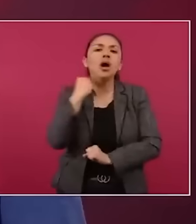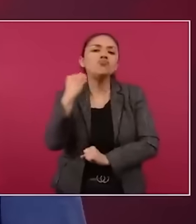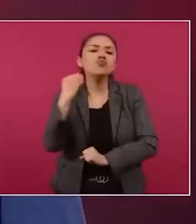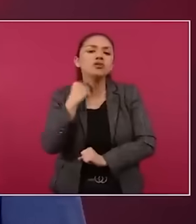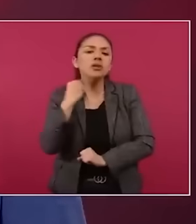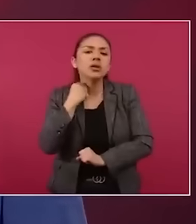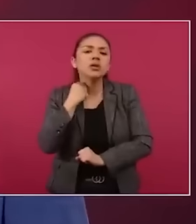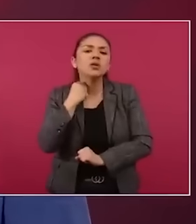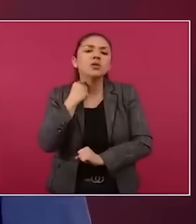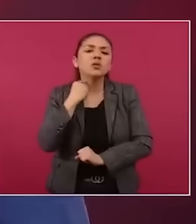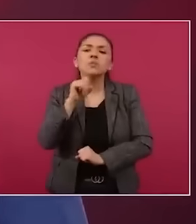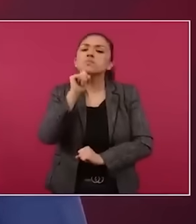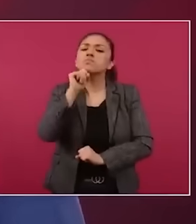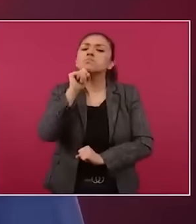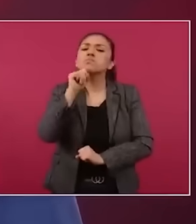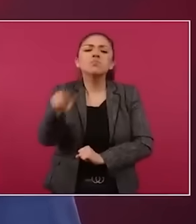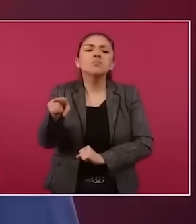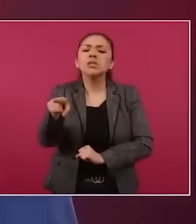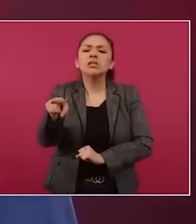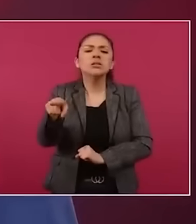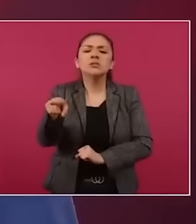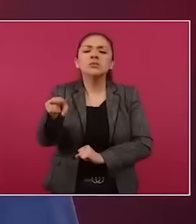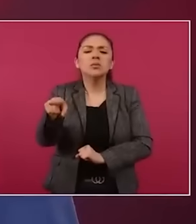de los que